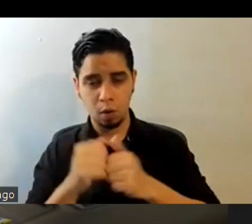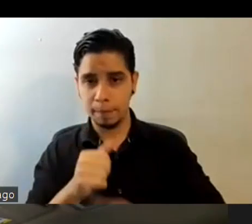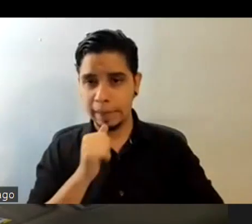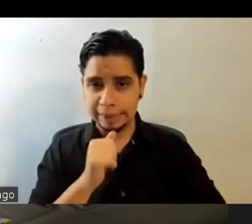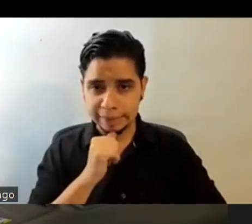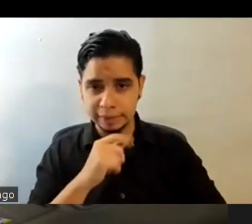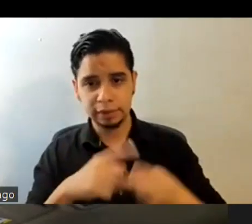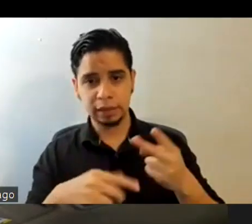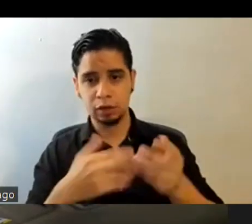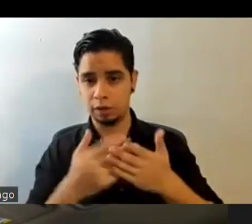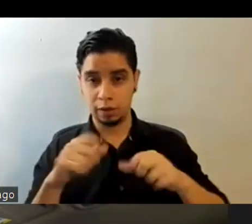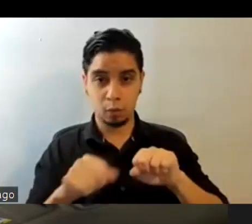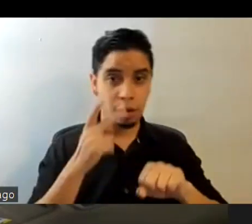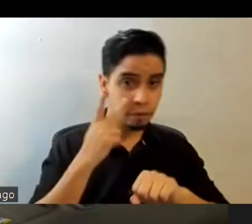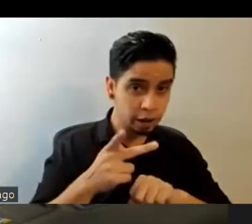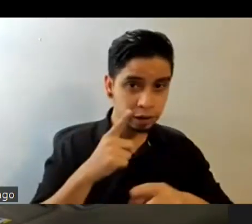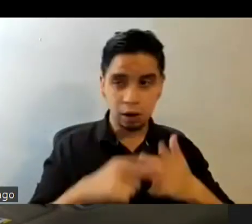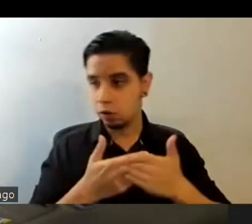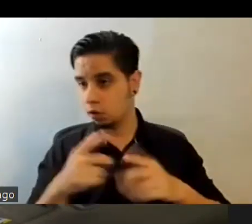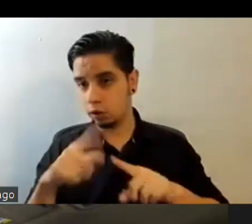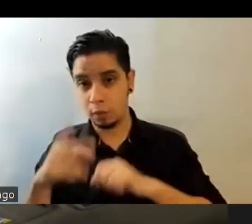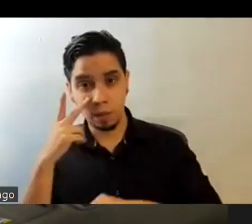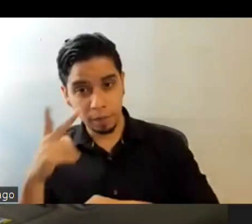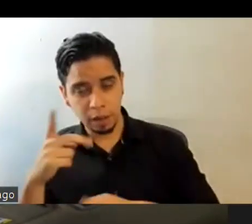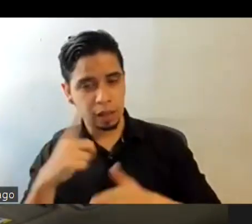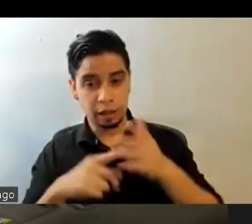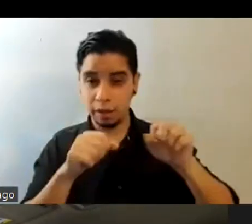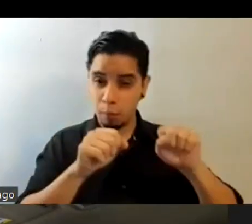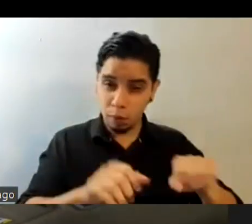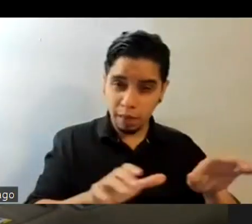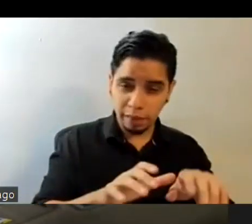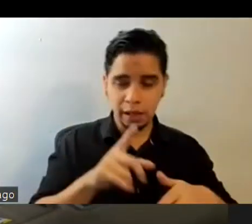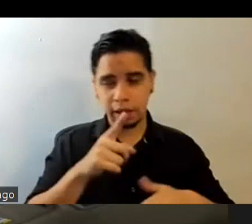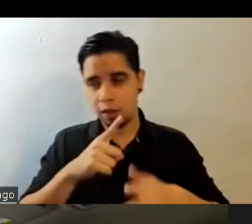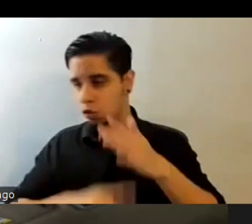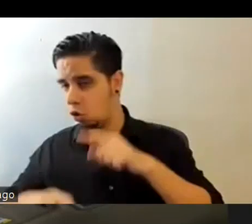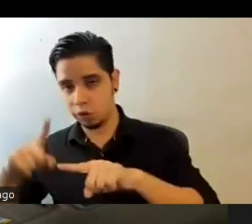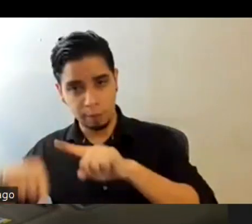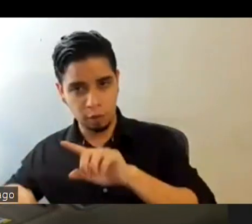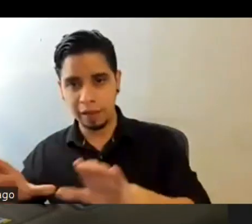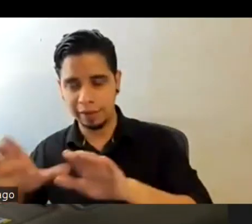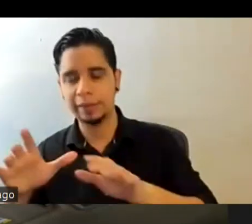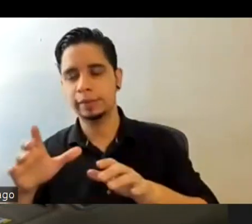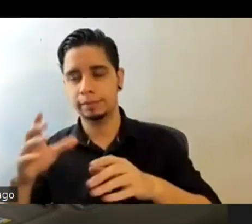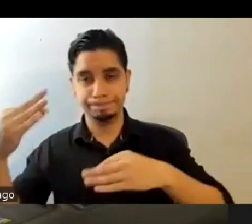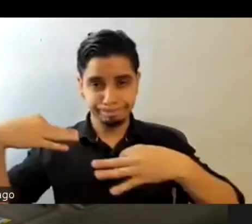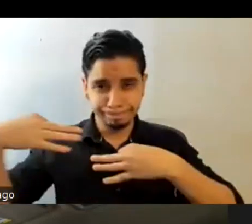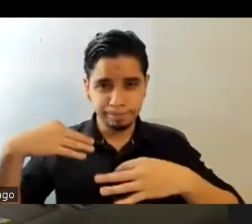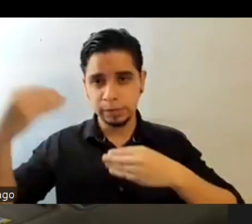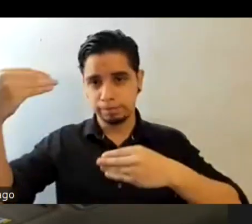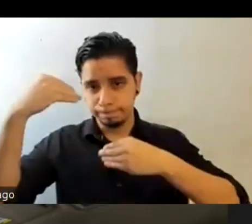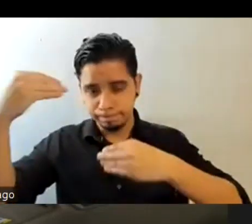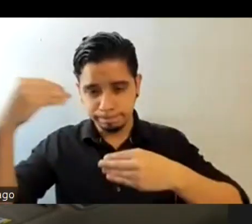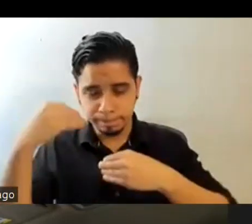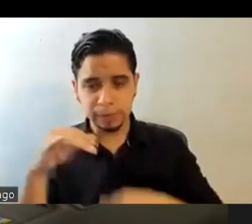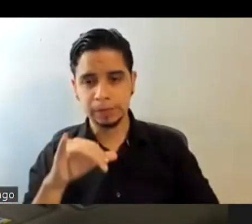se podían ver, qué cosas no se podían ver, hacer. Entonces nosotros estábamos trabajando prácticamente todo el tiempo durante